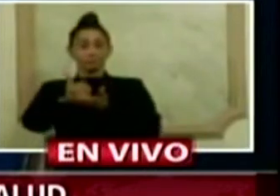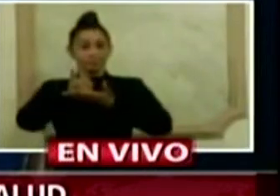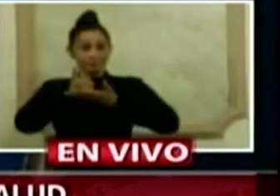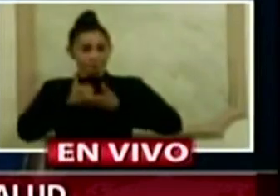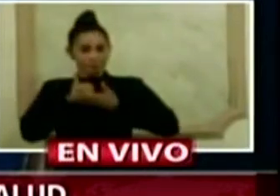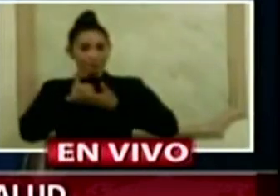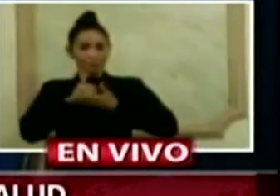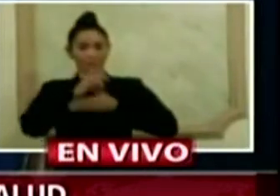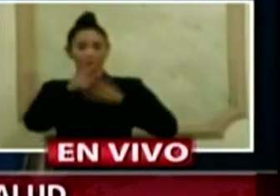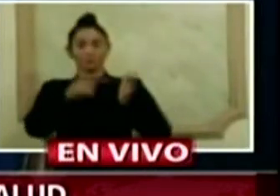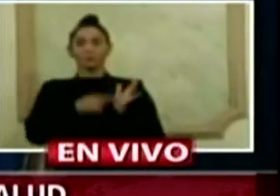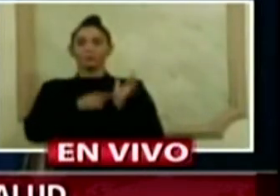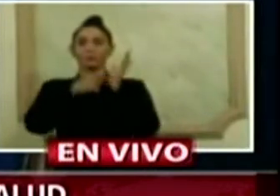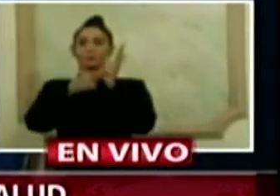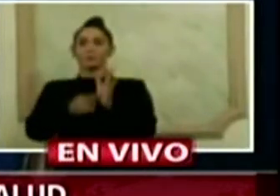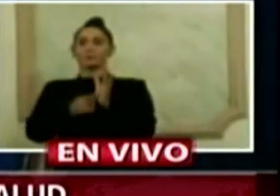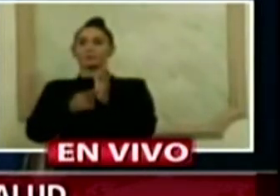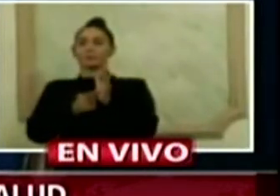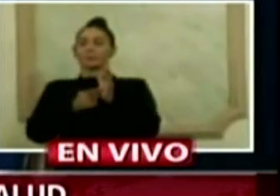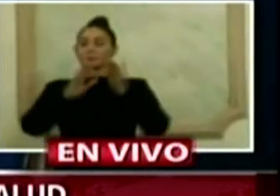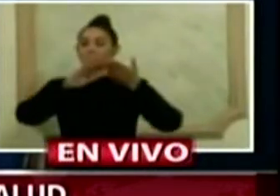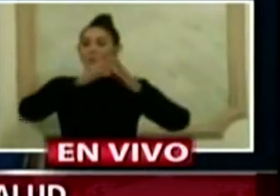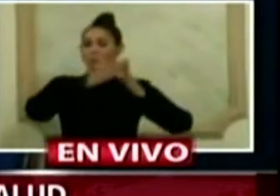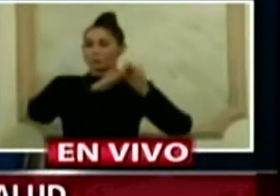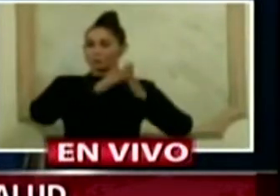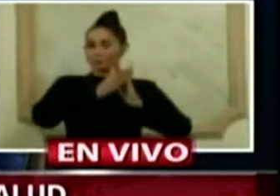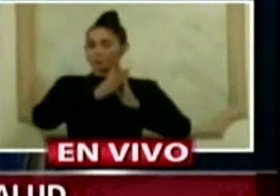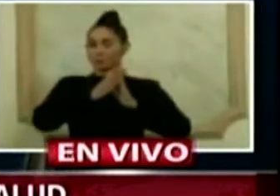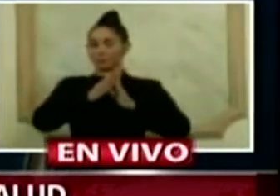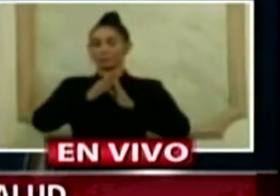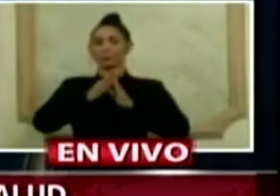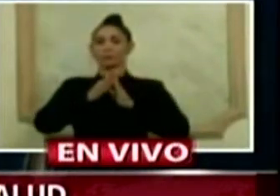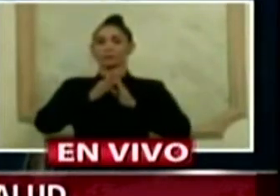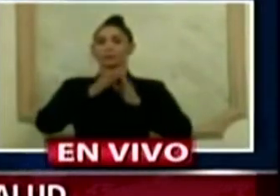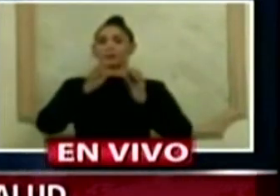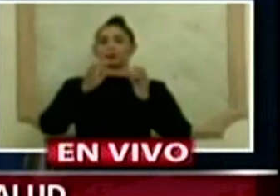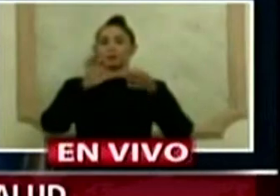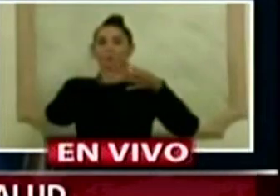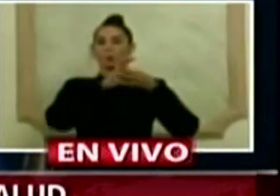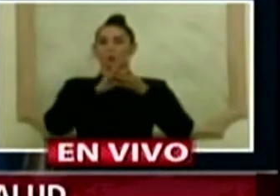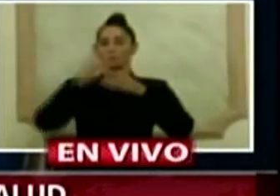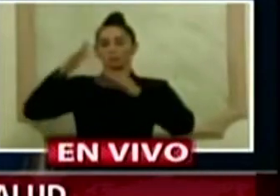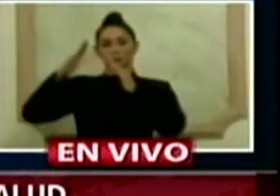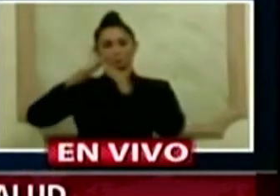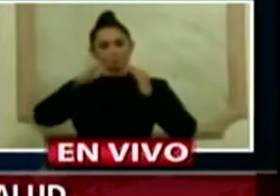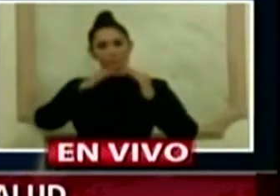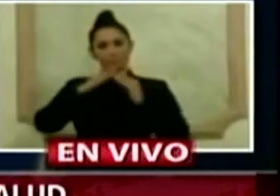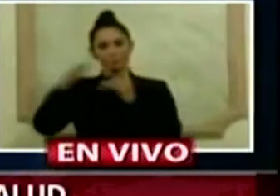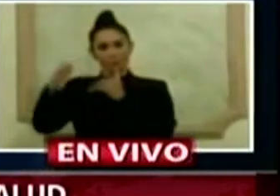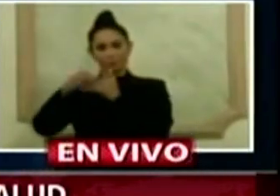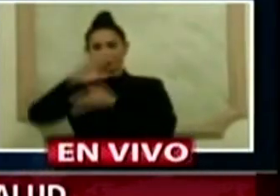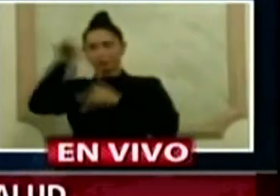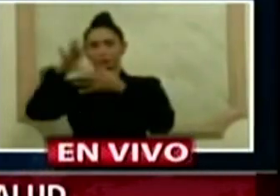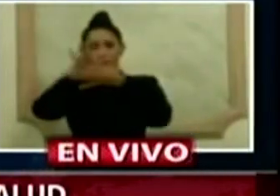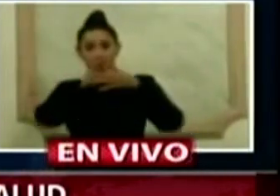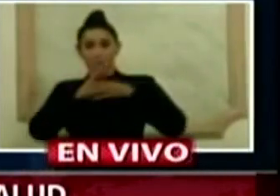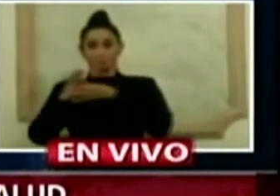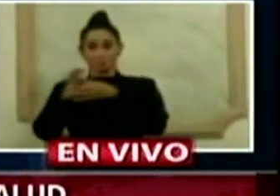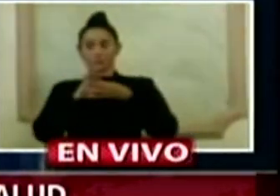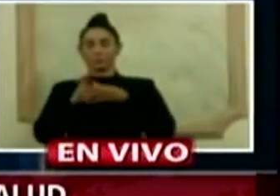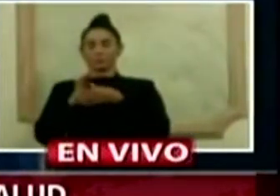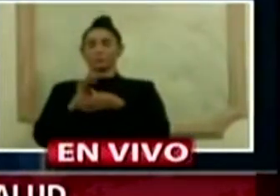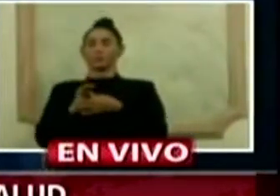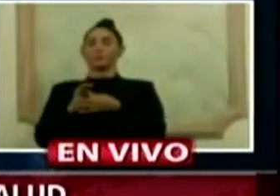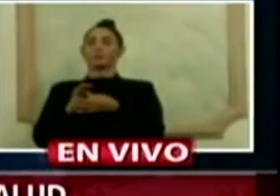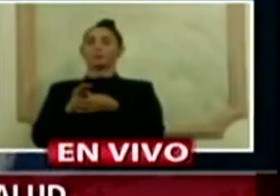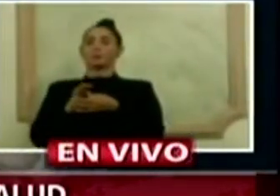la representación de las juntas de vecinos que están aquí presentes, todos unidos en todo, todas las juntas de vecinos organizadas en